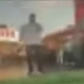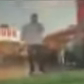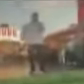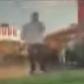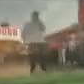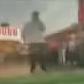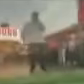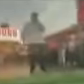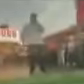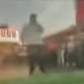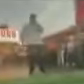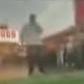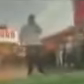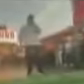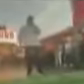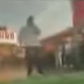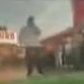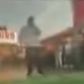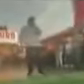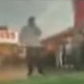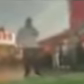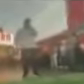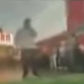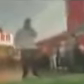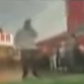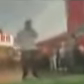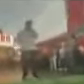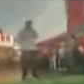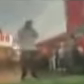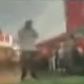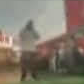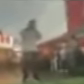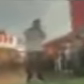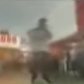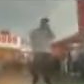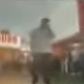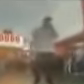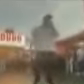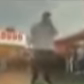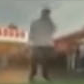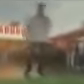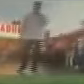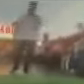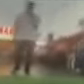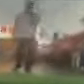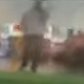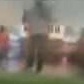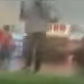bendiciones y tiempos para mejor, para crecer.